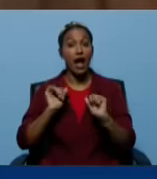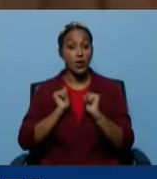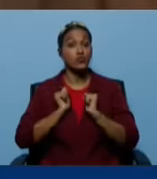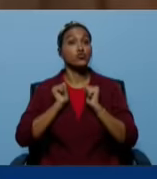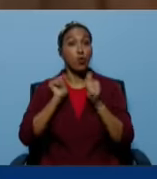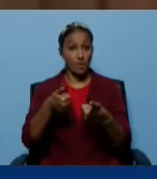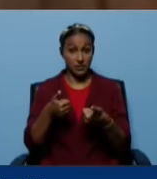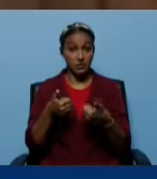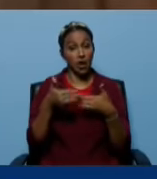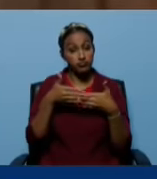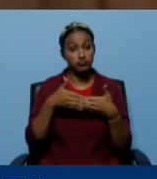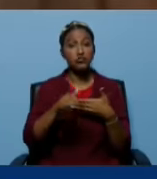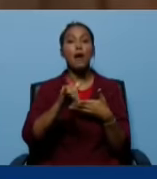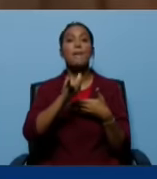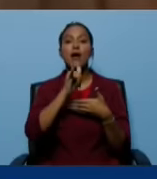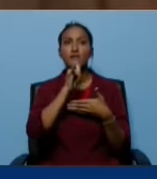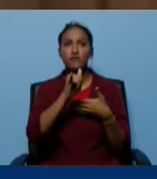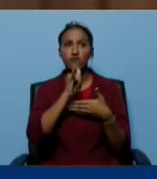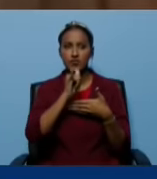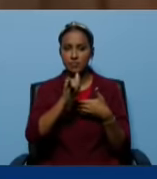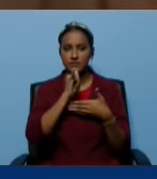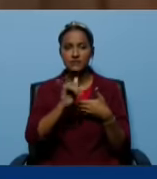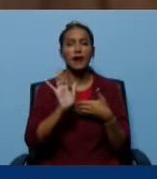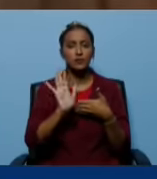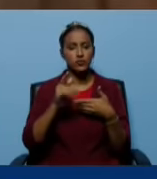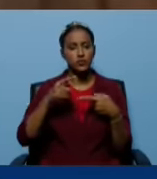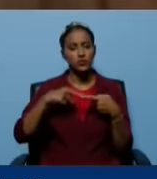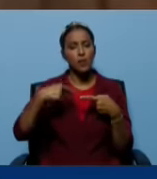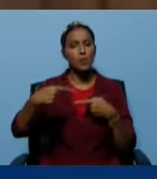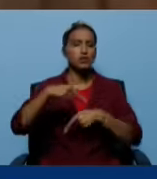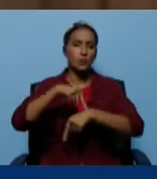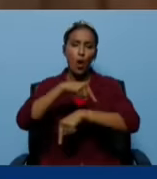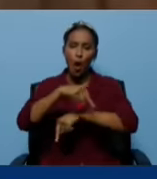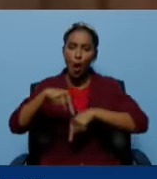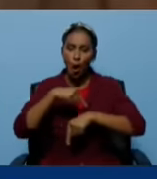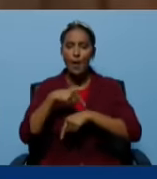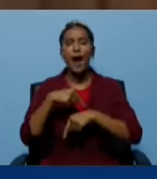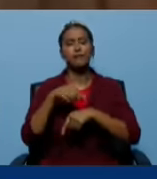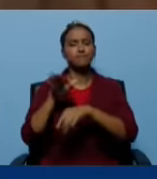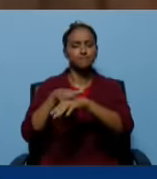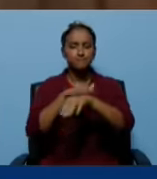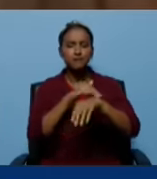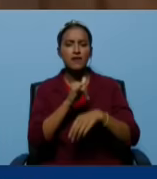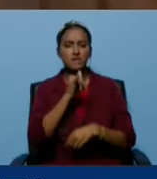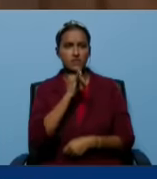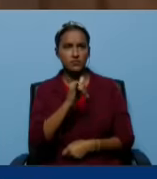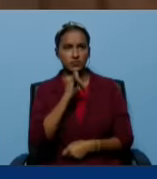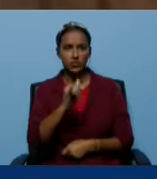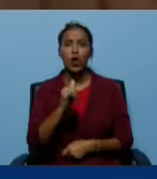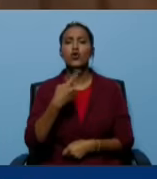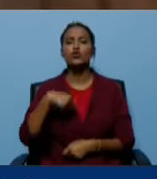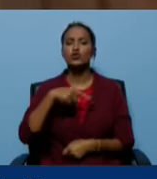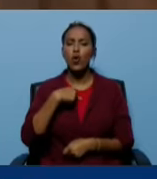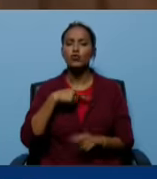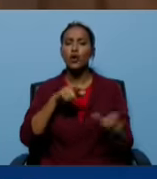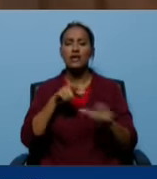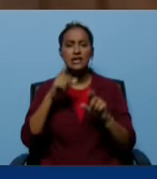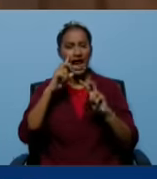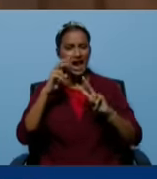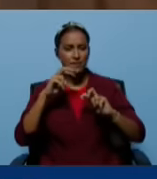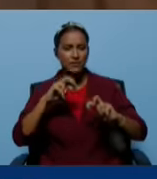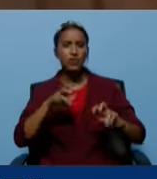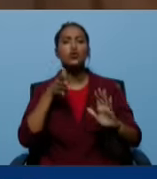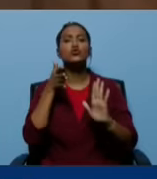a informar de manera oportuna en las próximas horas los avances que tiene, en torno a la usurpación